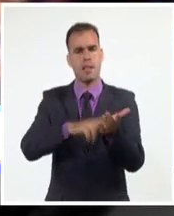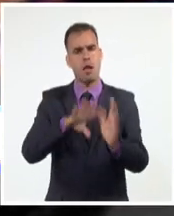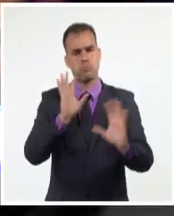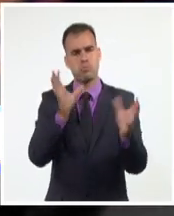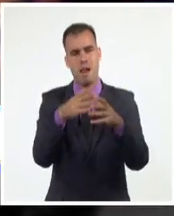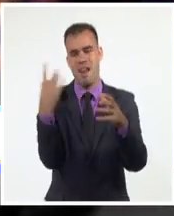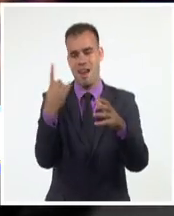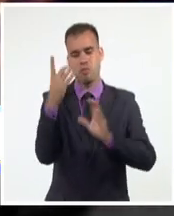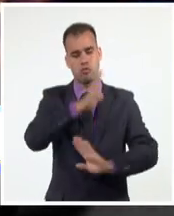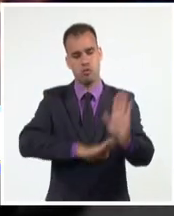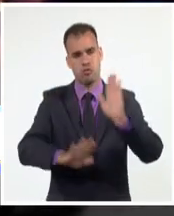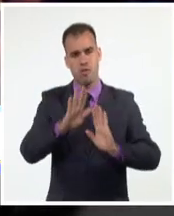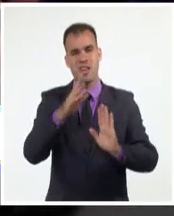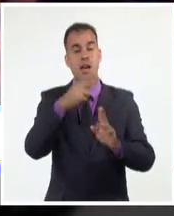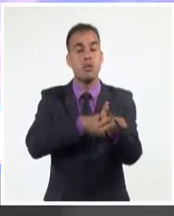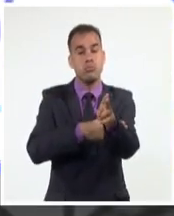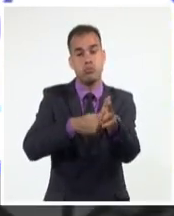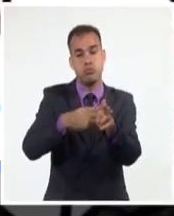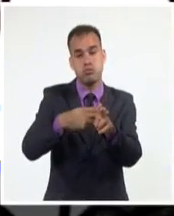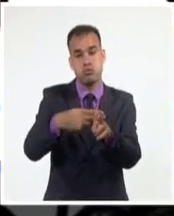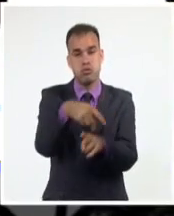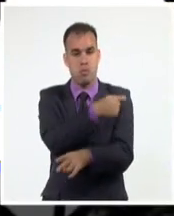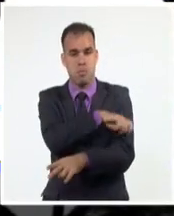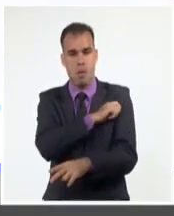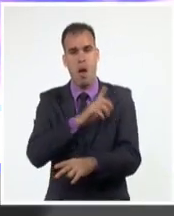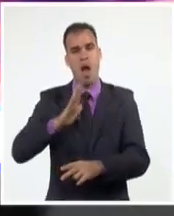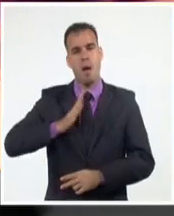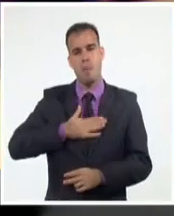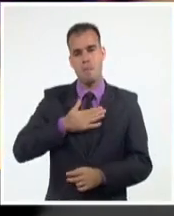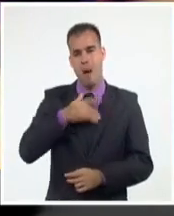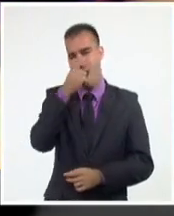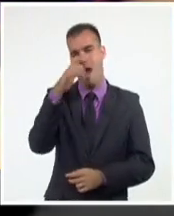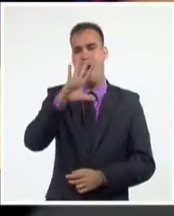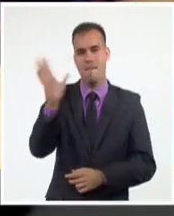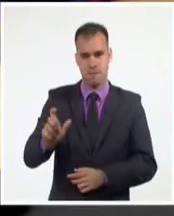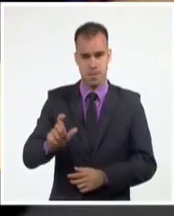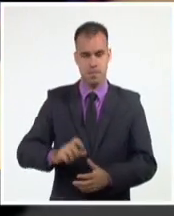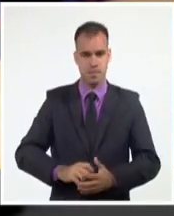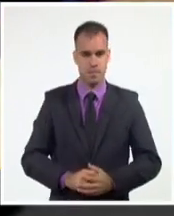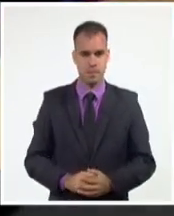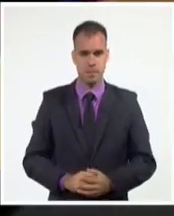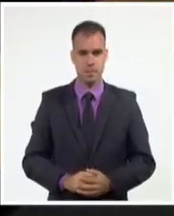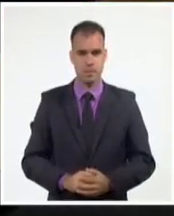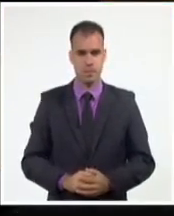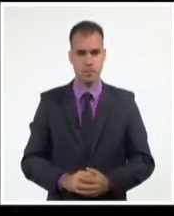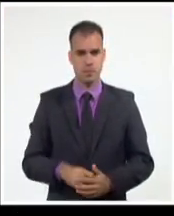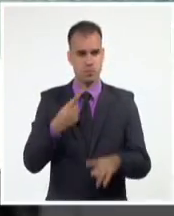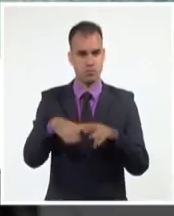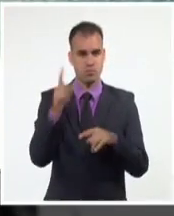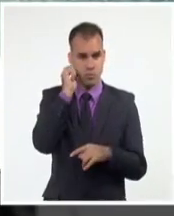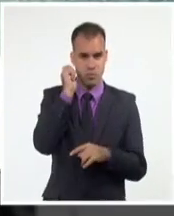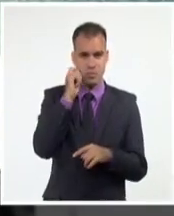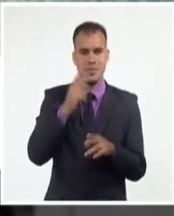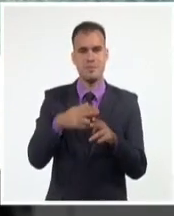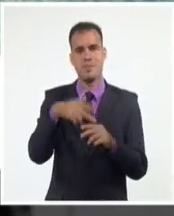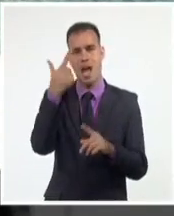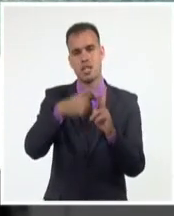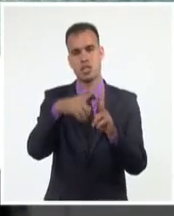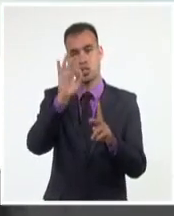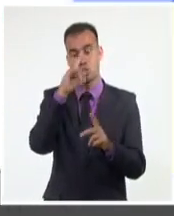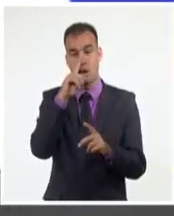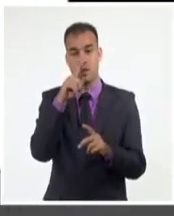en la recreación de tradiciones populares de origen africano. También a la notable grabadora Belkis Ayón, quien registró en